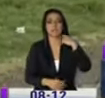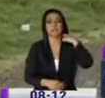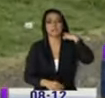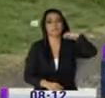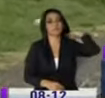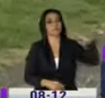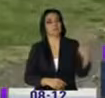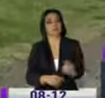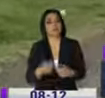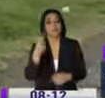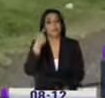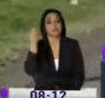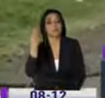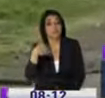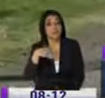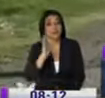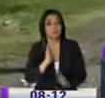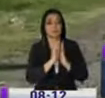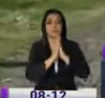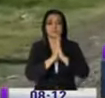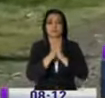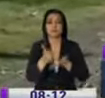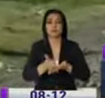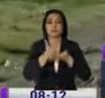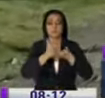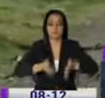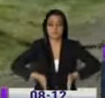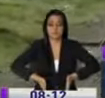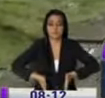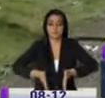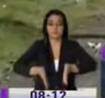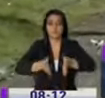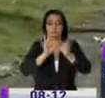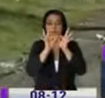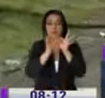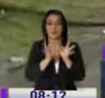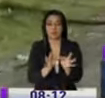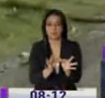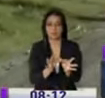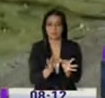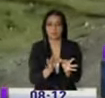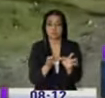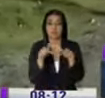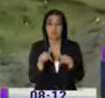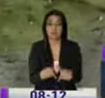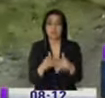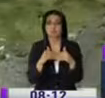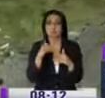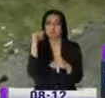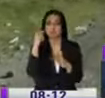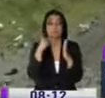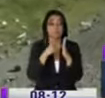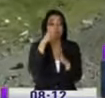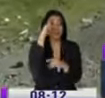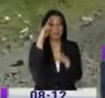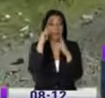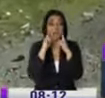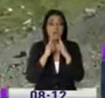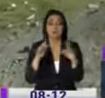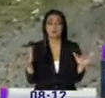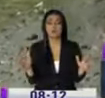estado solicitando que nos ayuden con el arreglo de esta vía, ya que aquí es cuando es verano, puro